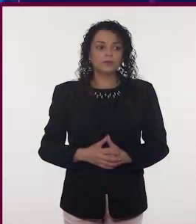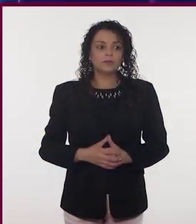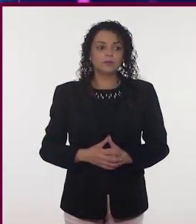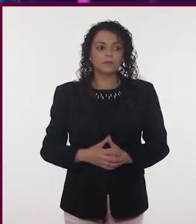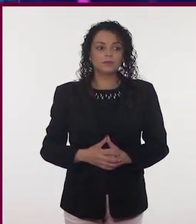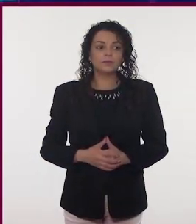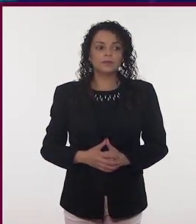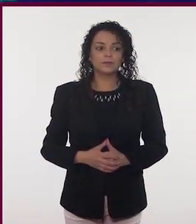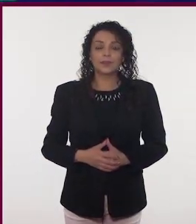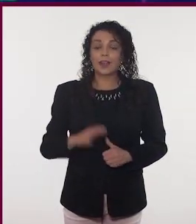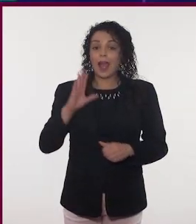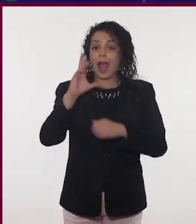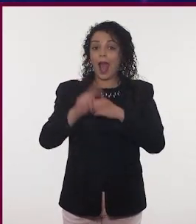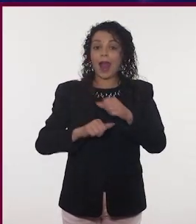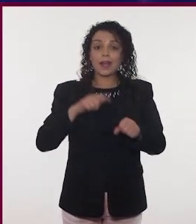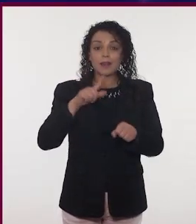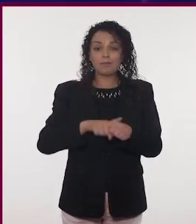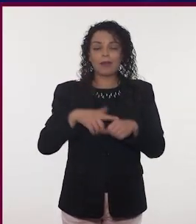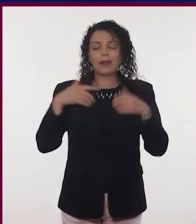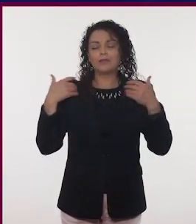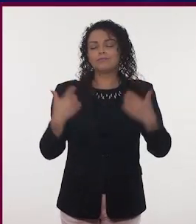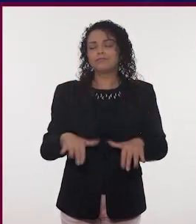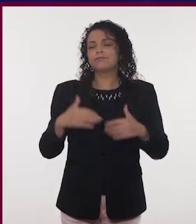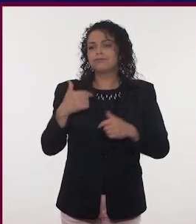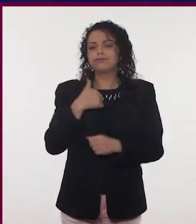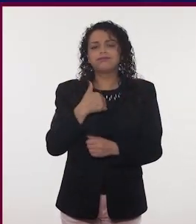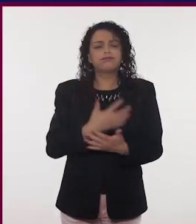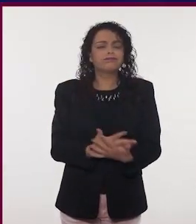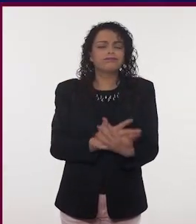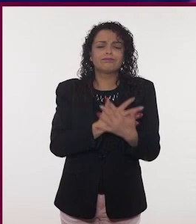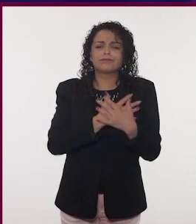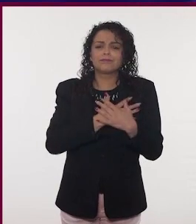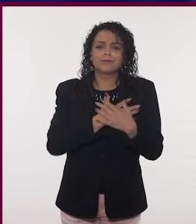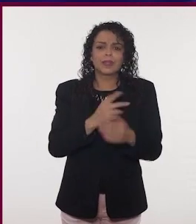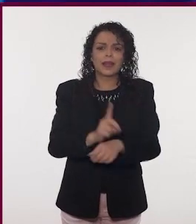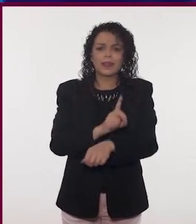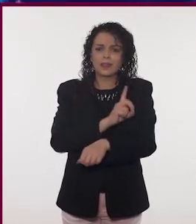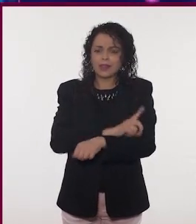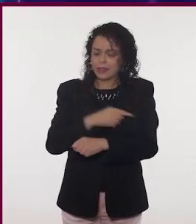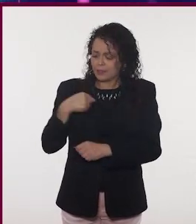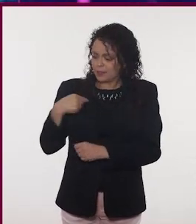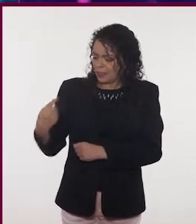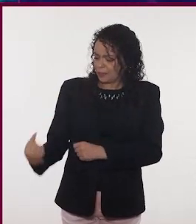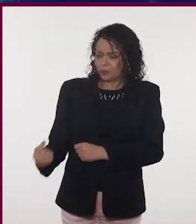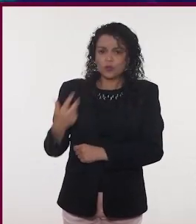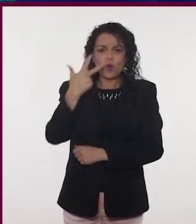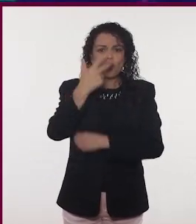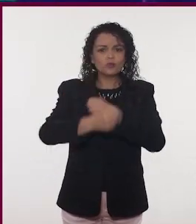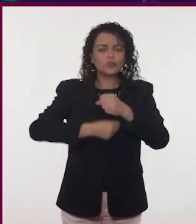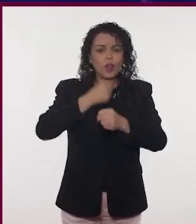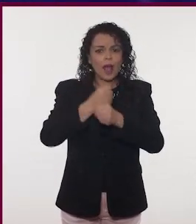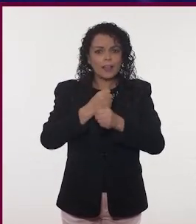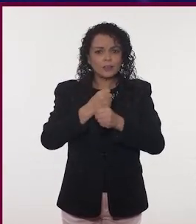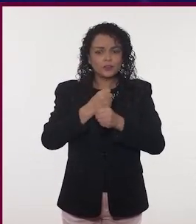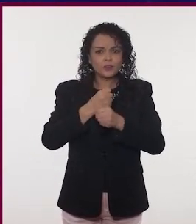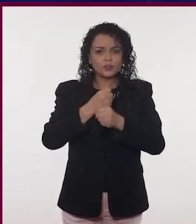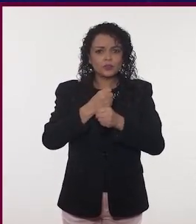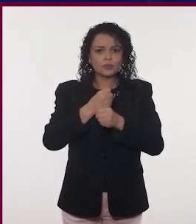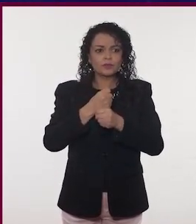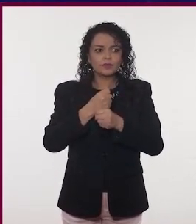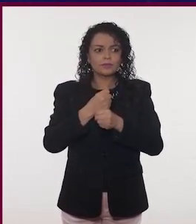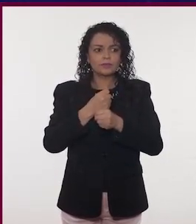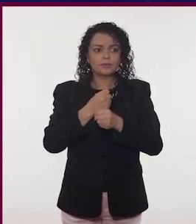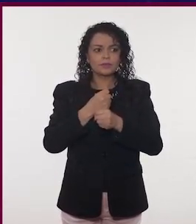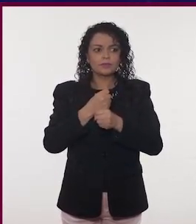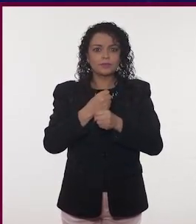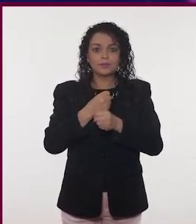Mi pasión por los animales empezó desde que yo tenía aproximadamente 8 años. Desde que salí